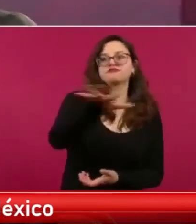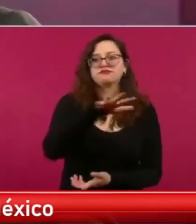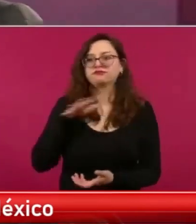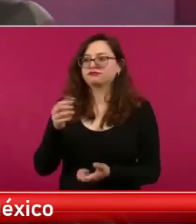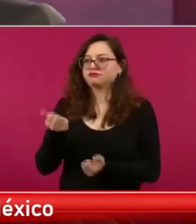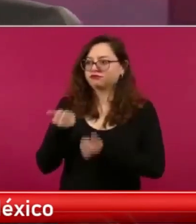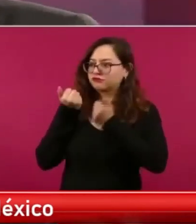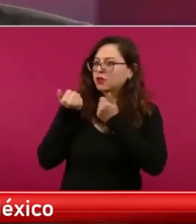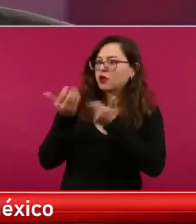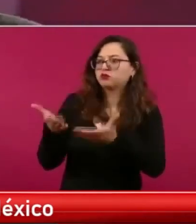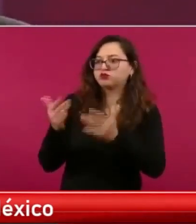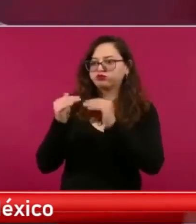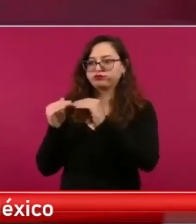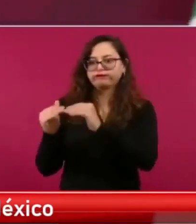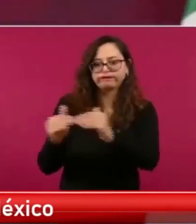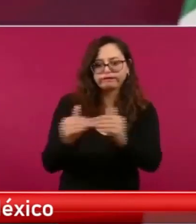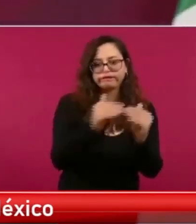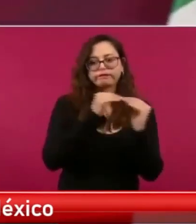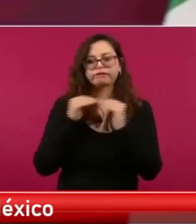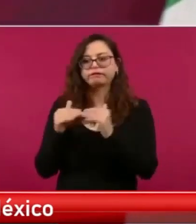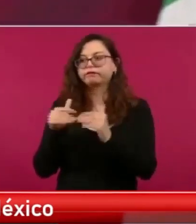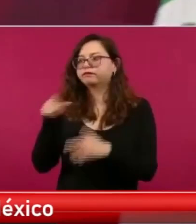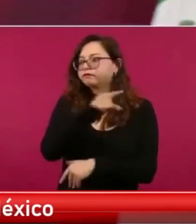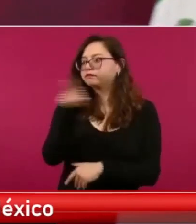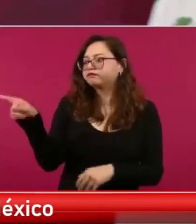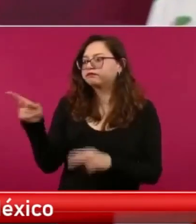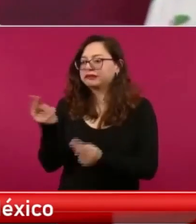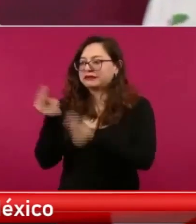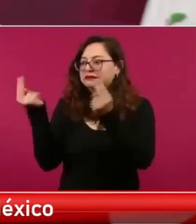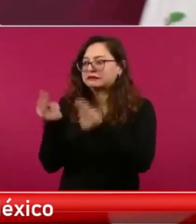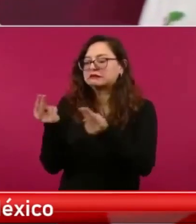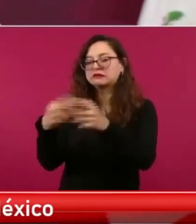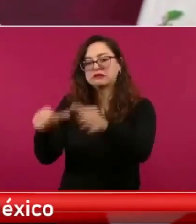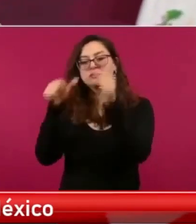y se destine a atender las necesidades de la gente,